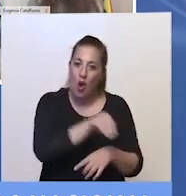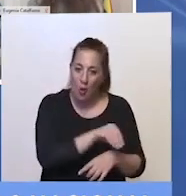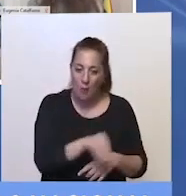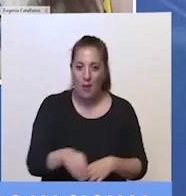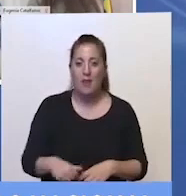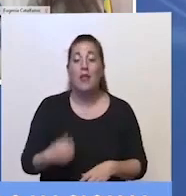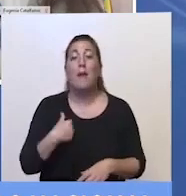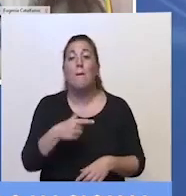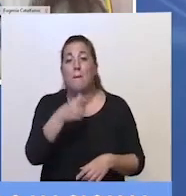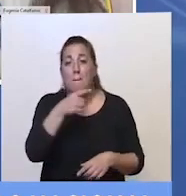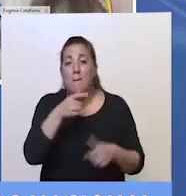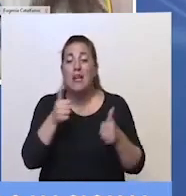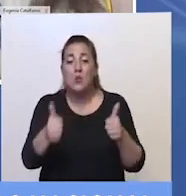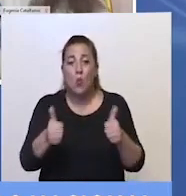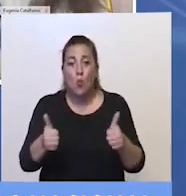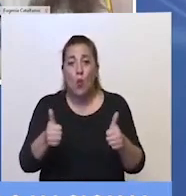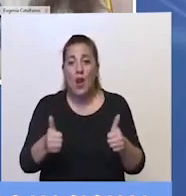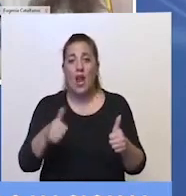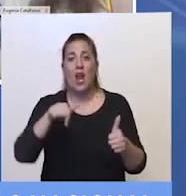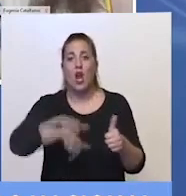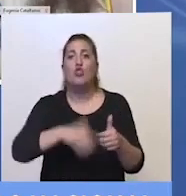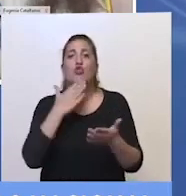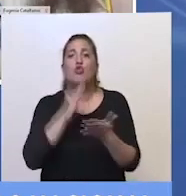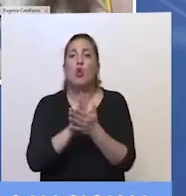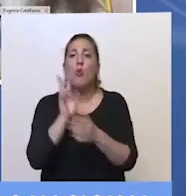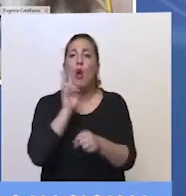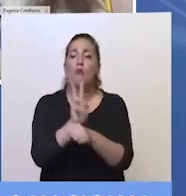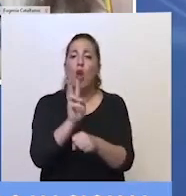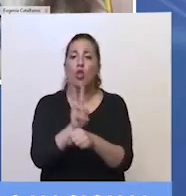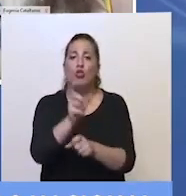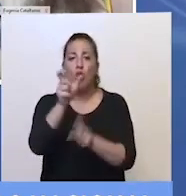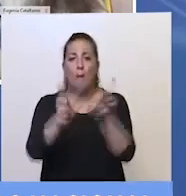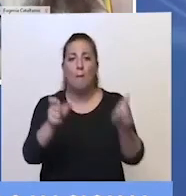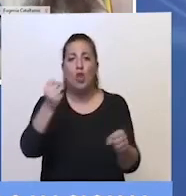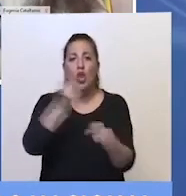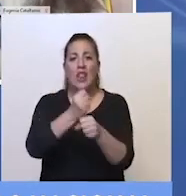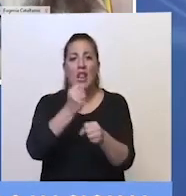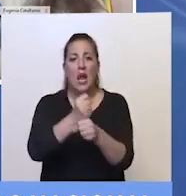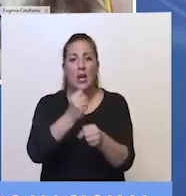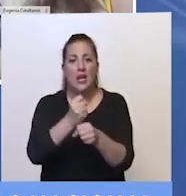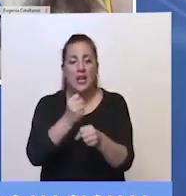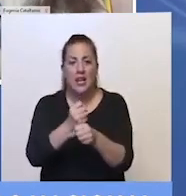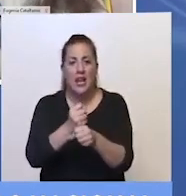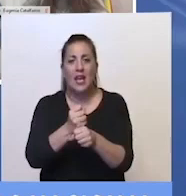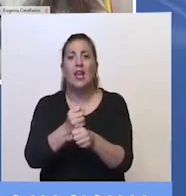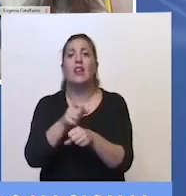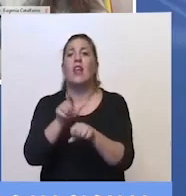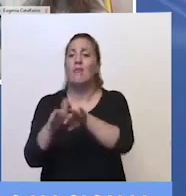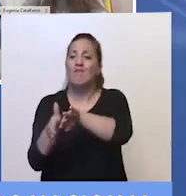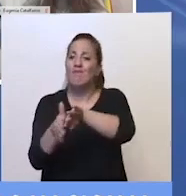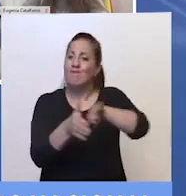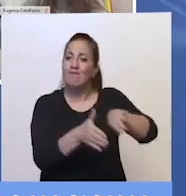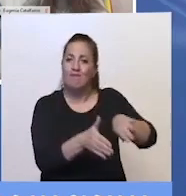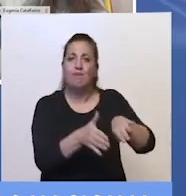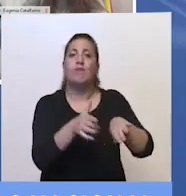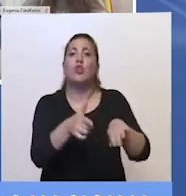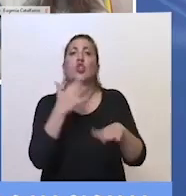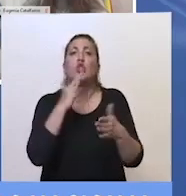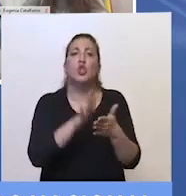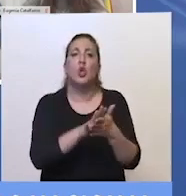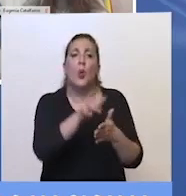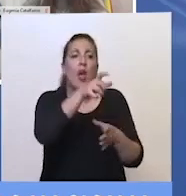parece también muy, muy bueno, en esto de la protección de los trabajadores, correr de la zona roja, de la zona esta de